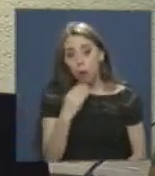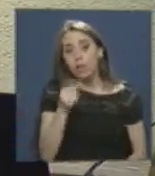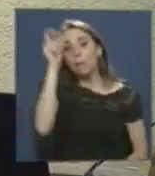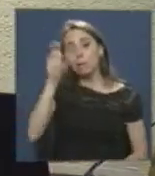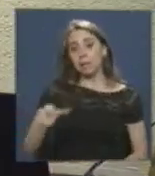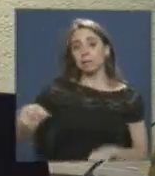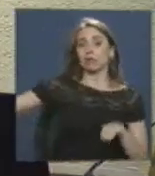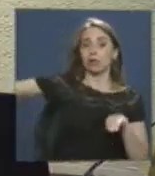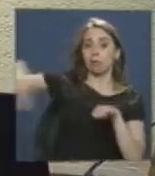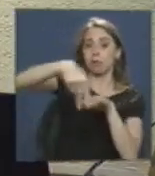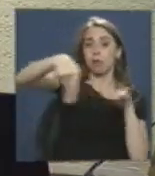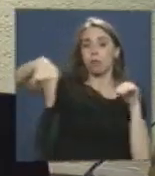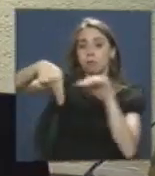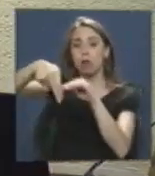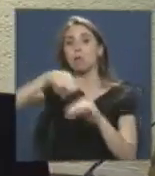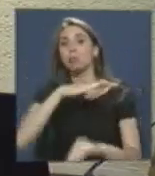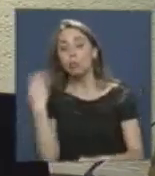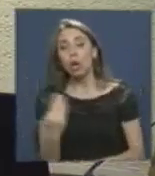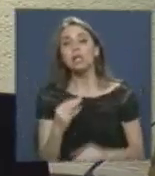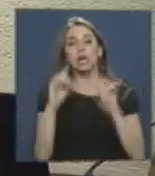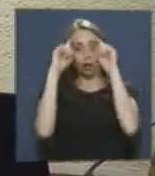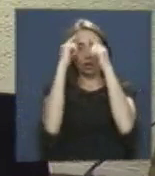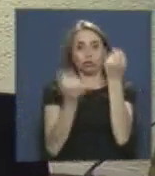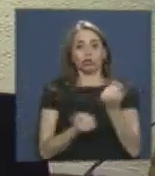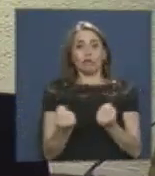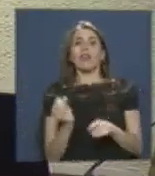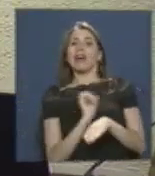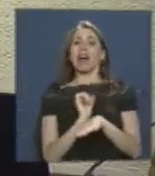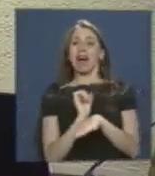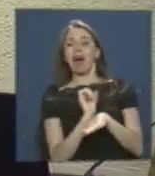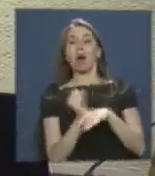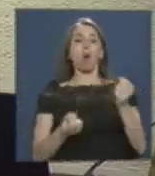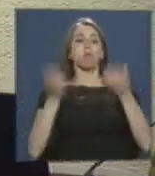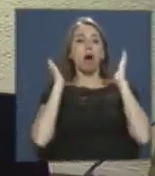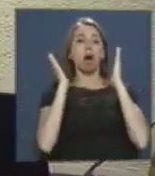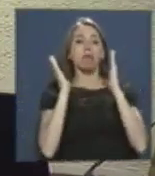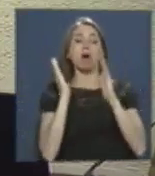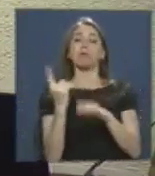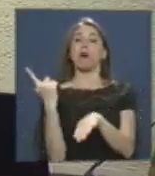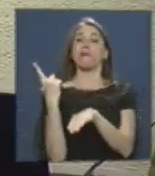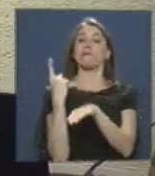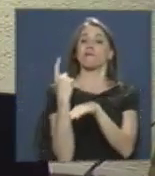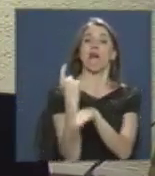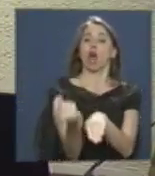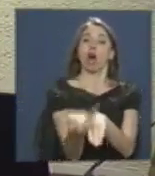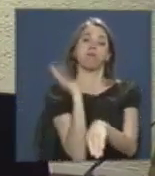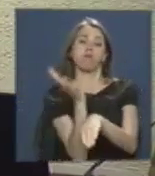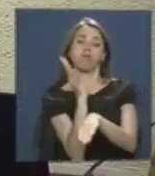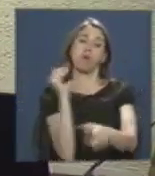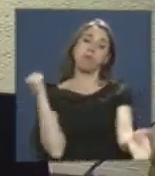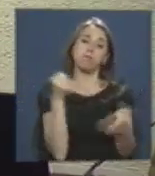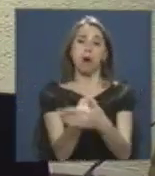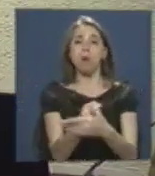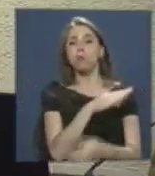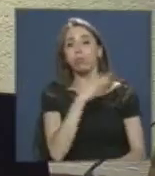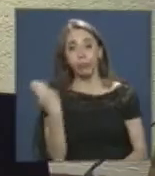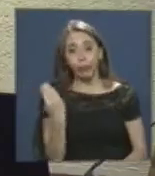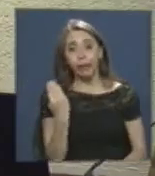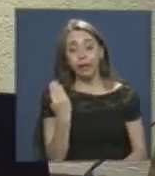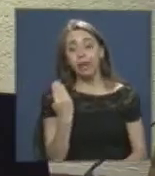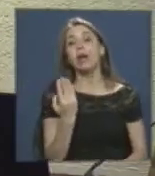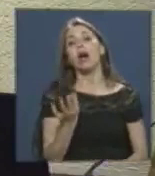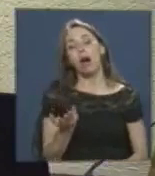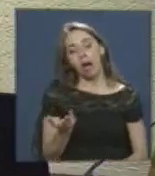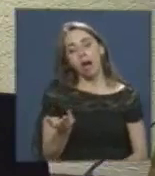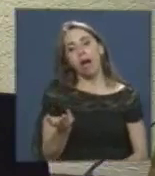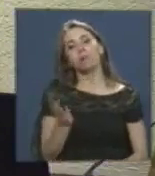automovilistas que mueren también como consecuencia de los excesos de velocidad evidente y debemos